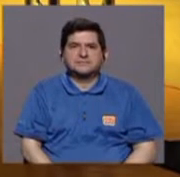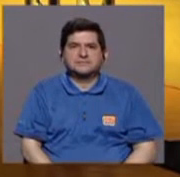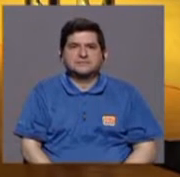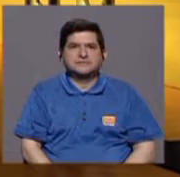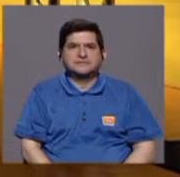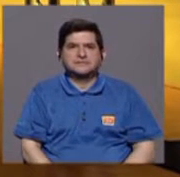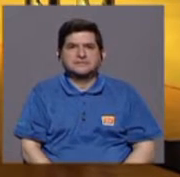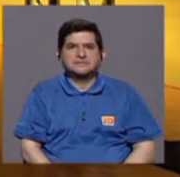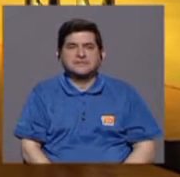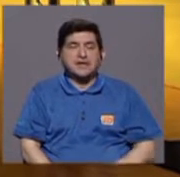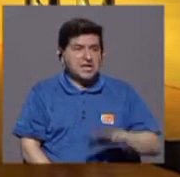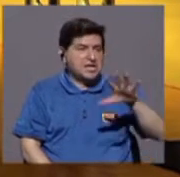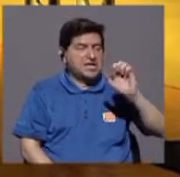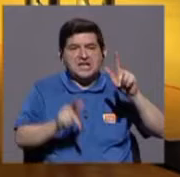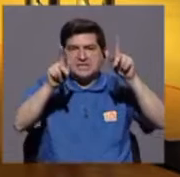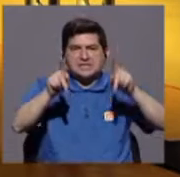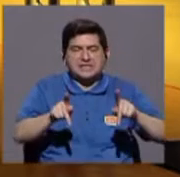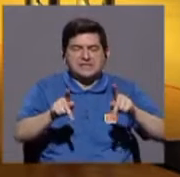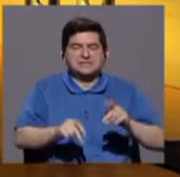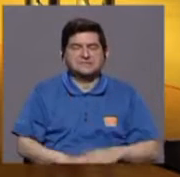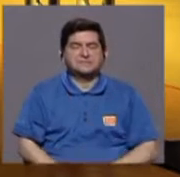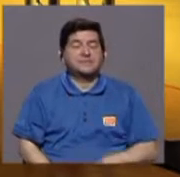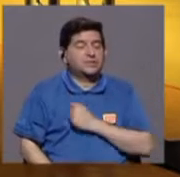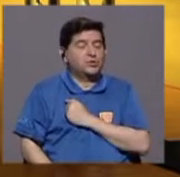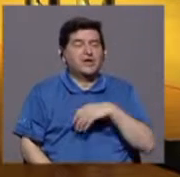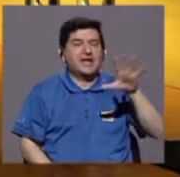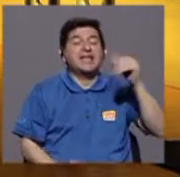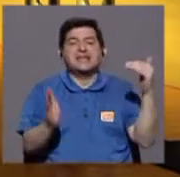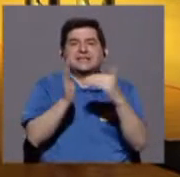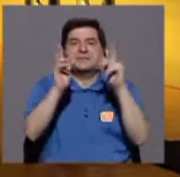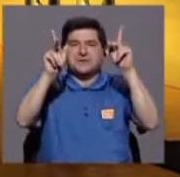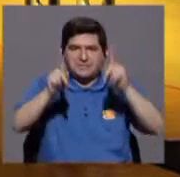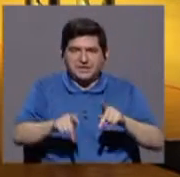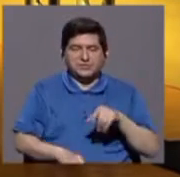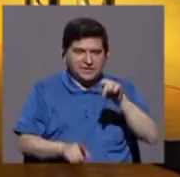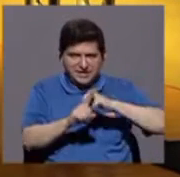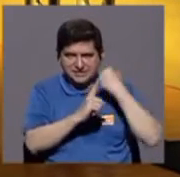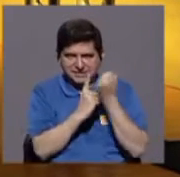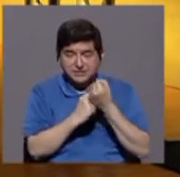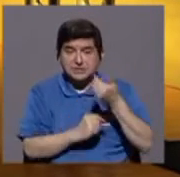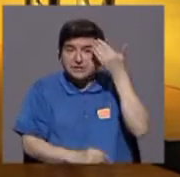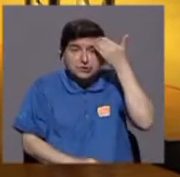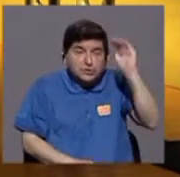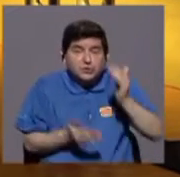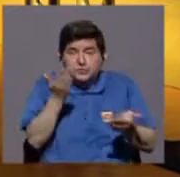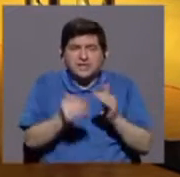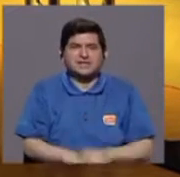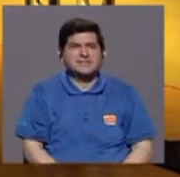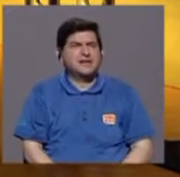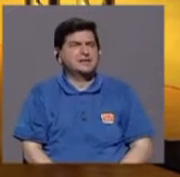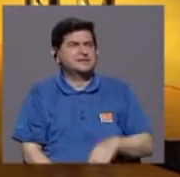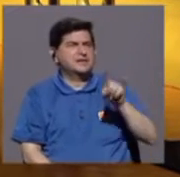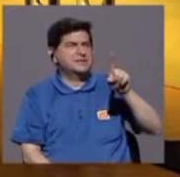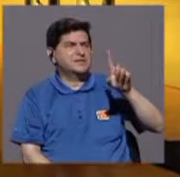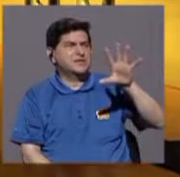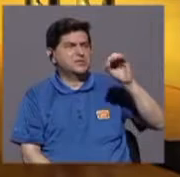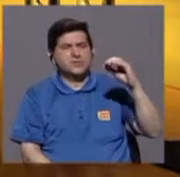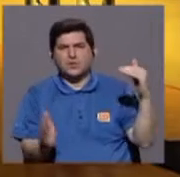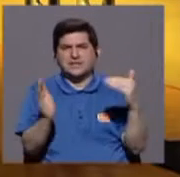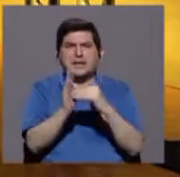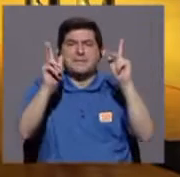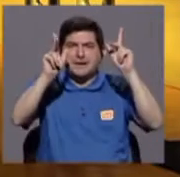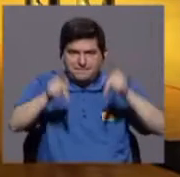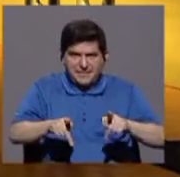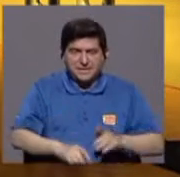500,000, 500 y pico mil de almas que viven en esas circunstancias. Y puedes encontrarte, no sé, 150, 160,000